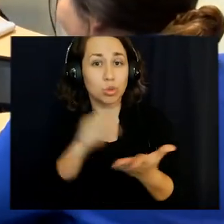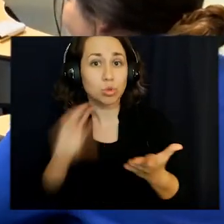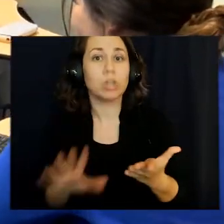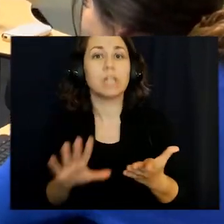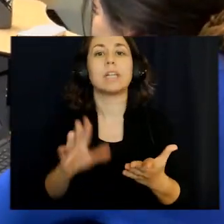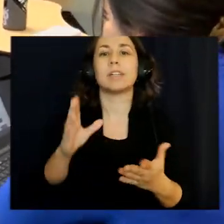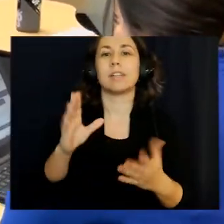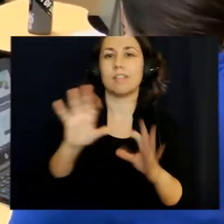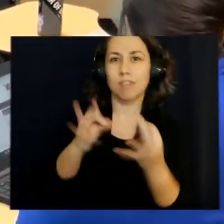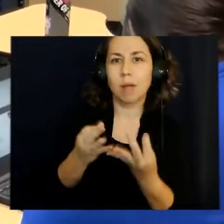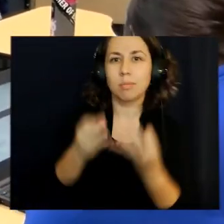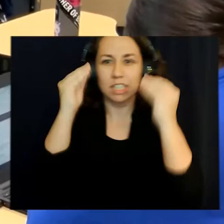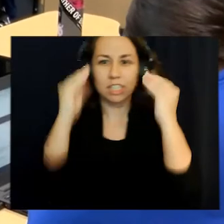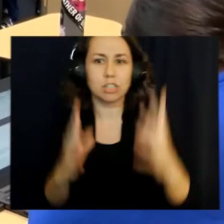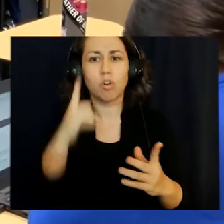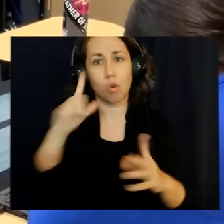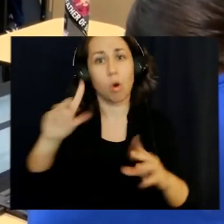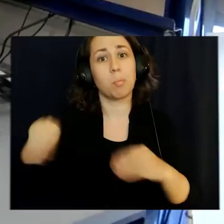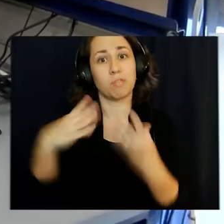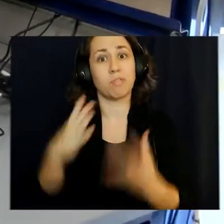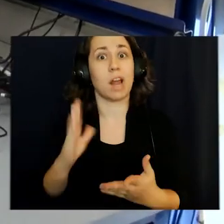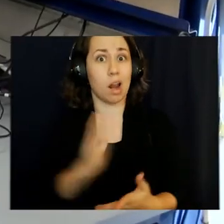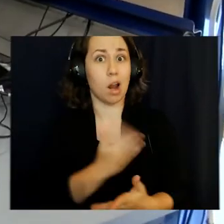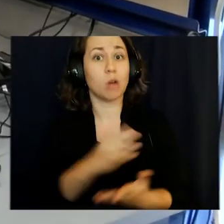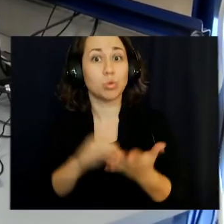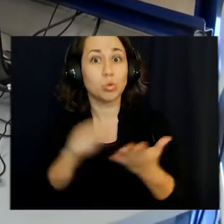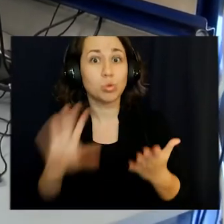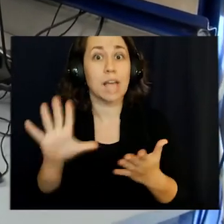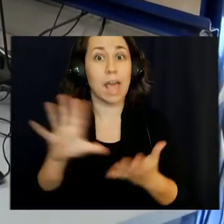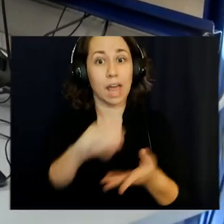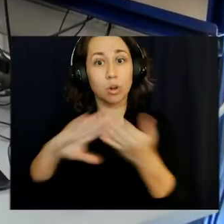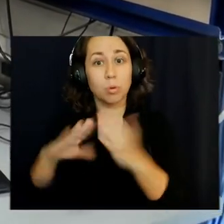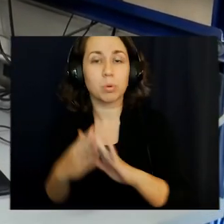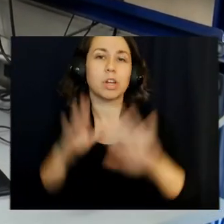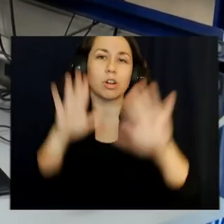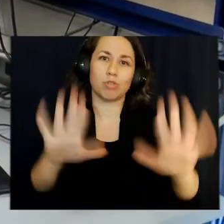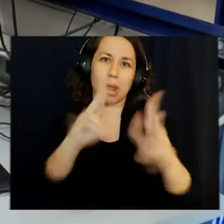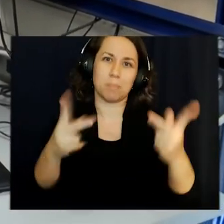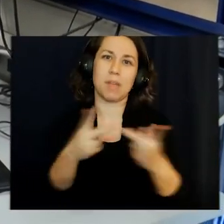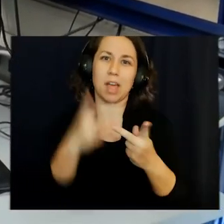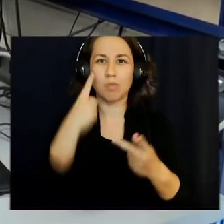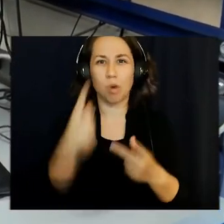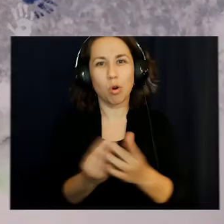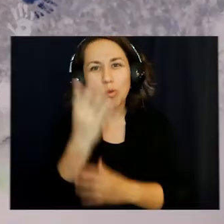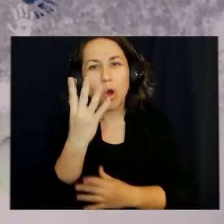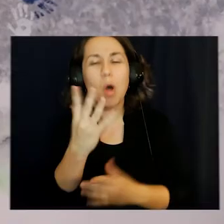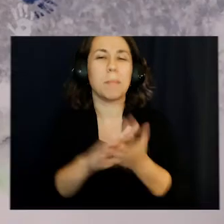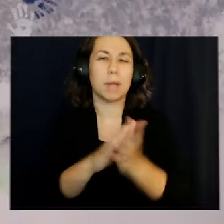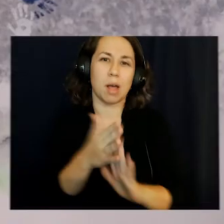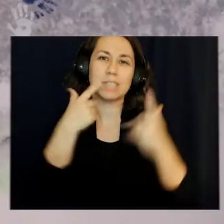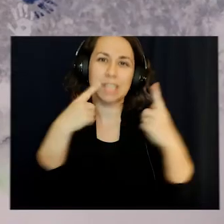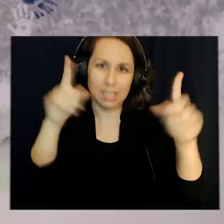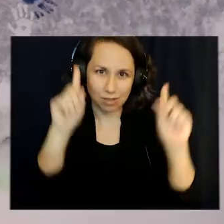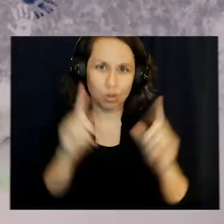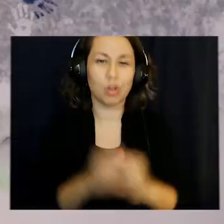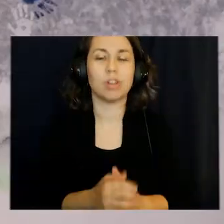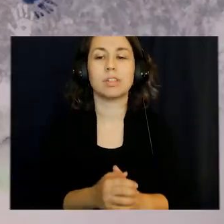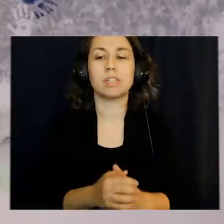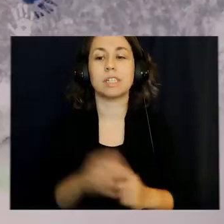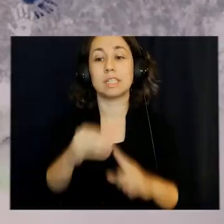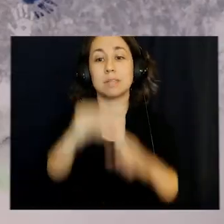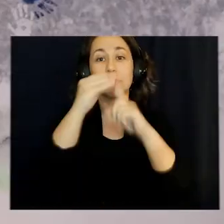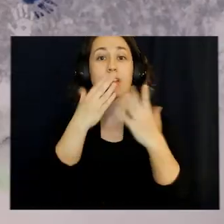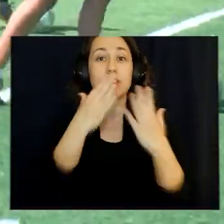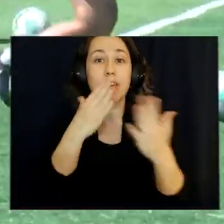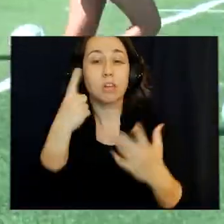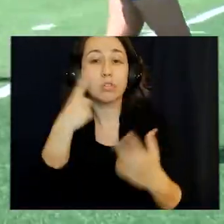nuestros alumnos y la comunidad un gran lugar para crecer y ser exitosos. Gracias en particular a nuestros consejeros